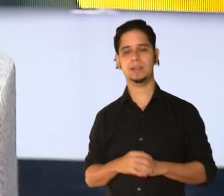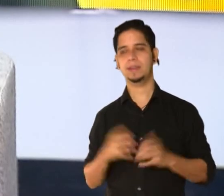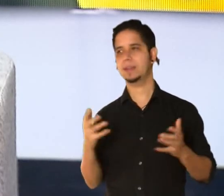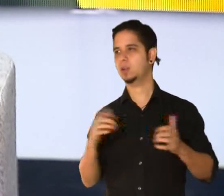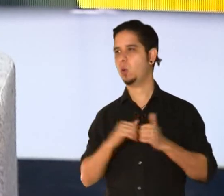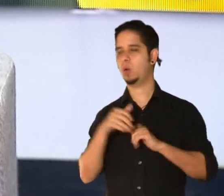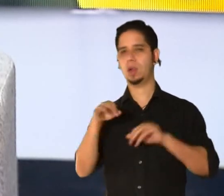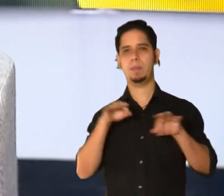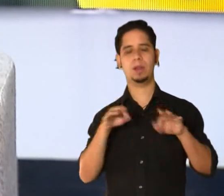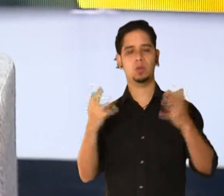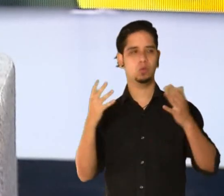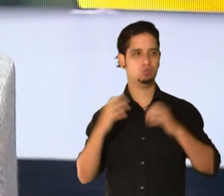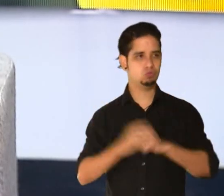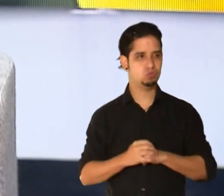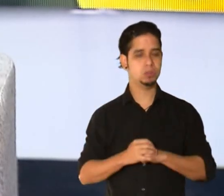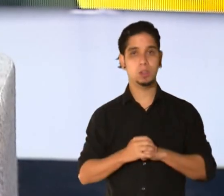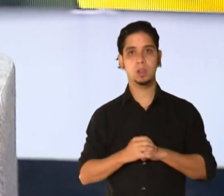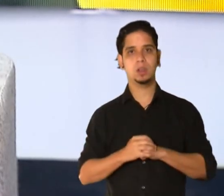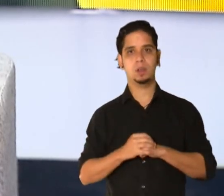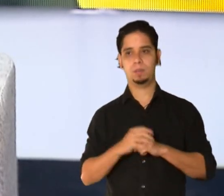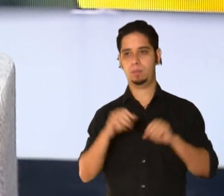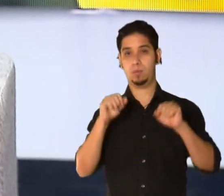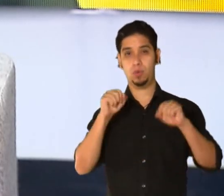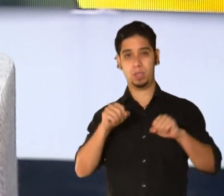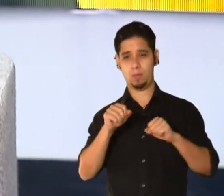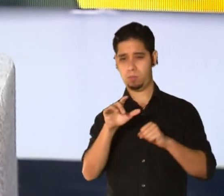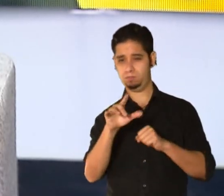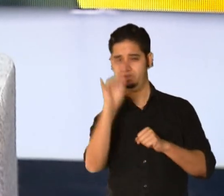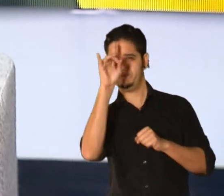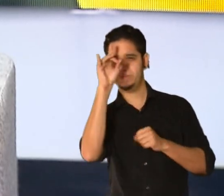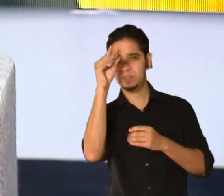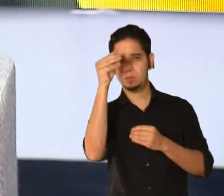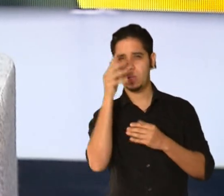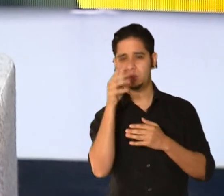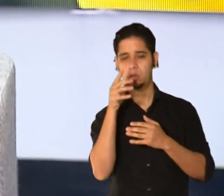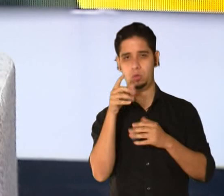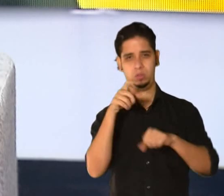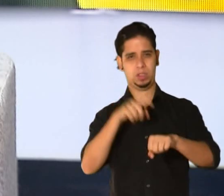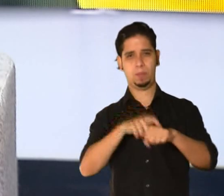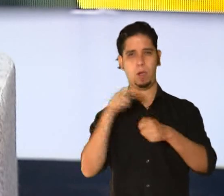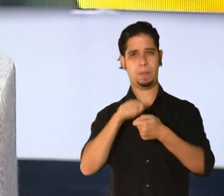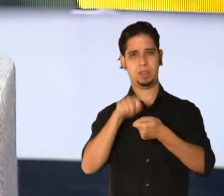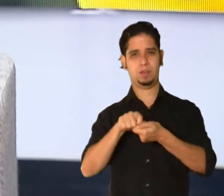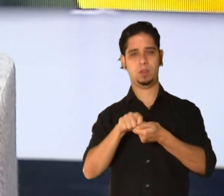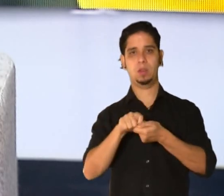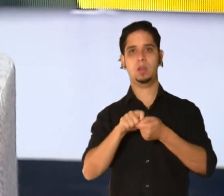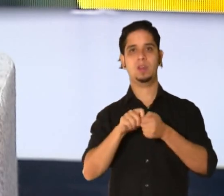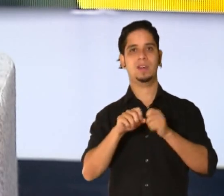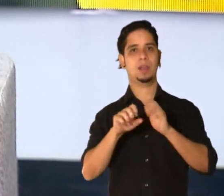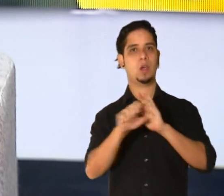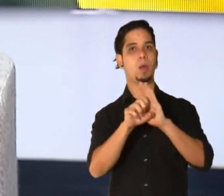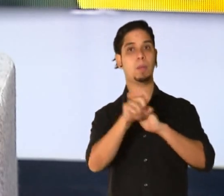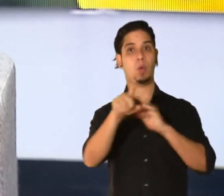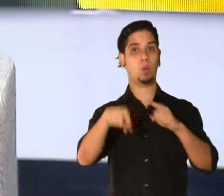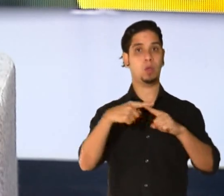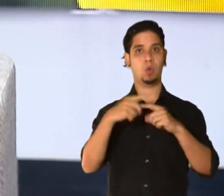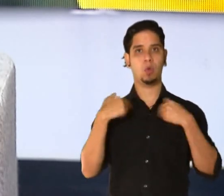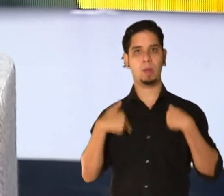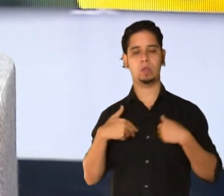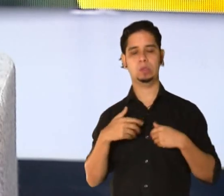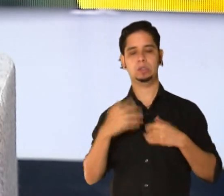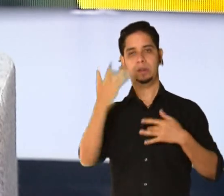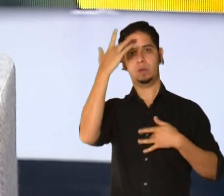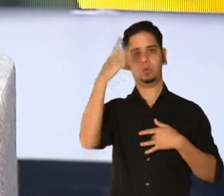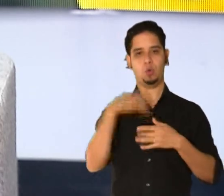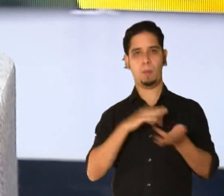¿cómo lo puedo decir? Una impresión en un momento específico de la población. Es como tomar el pulso, digamos, en la población,